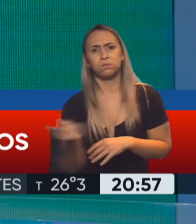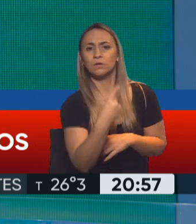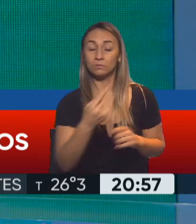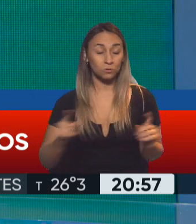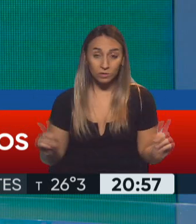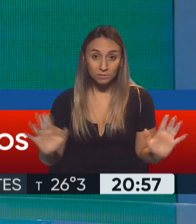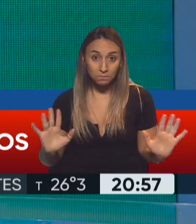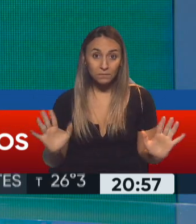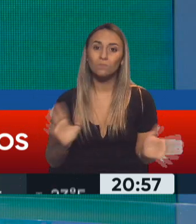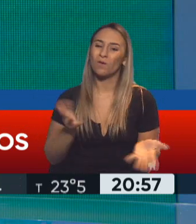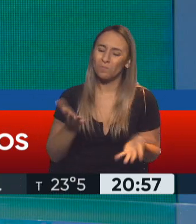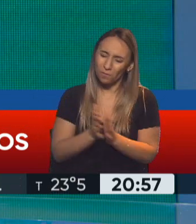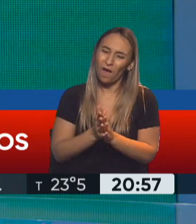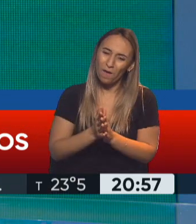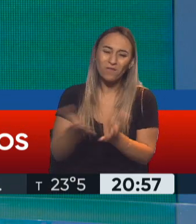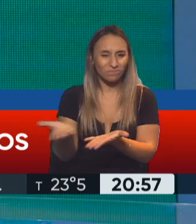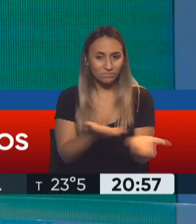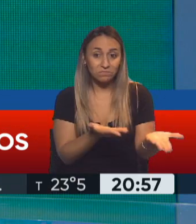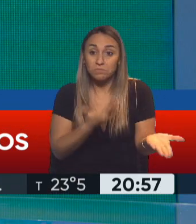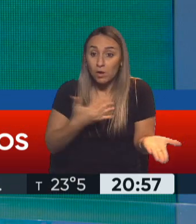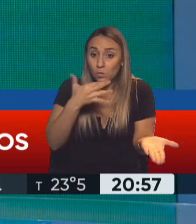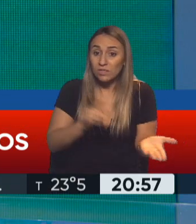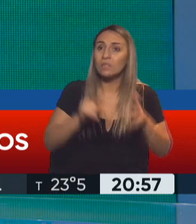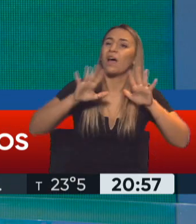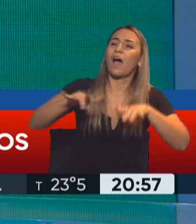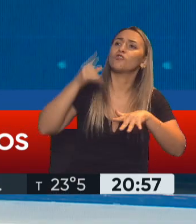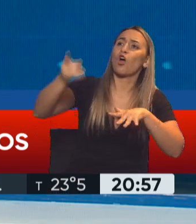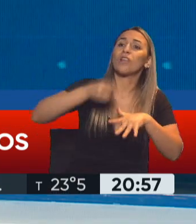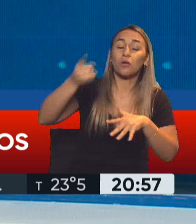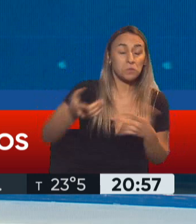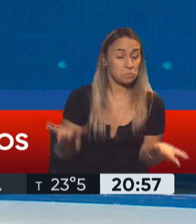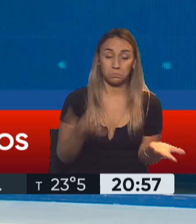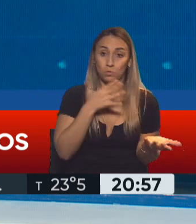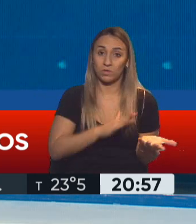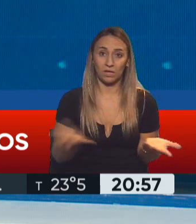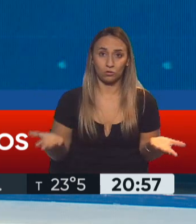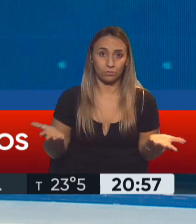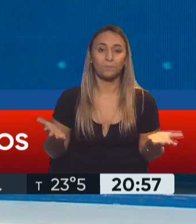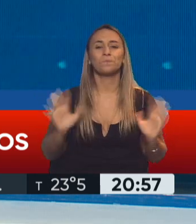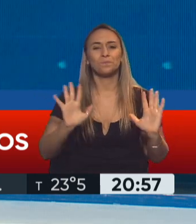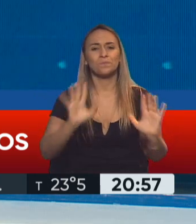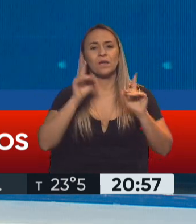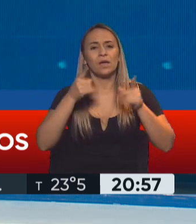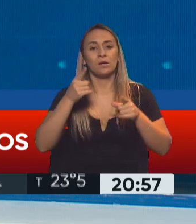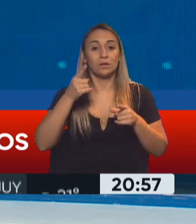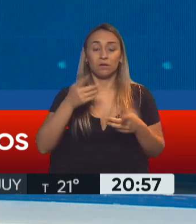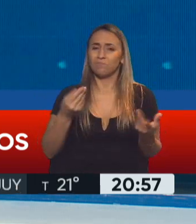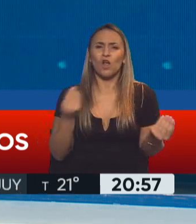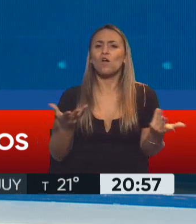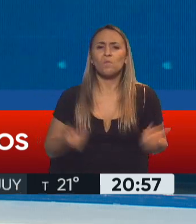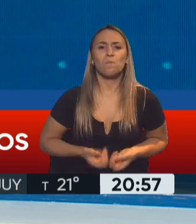repetir con lo cual no entiendo las manifestaciones como surge esto de vamos a la puerta de la radio esperar